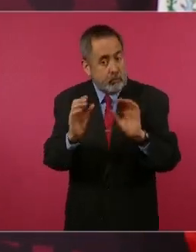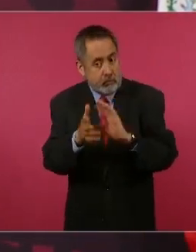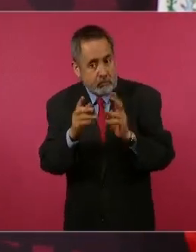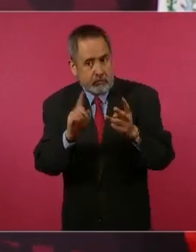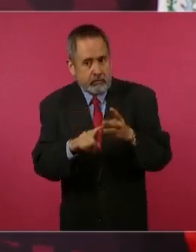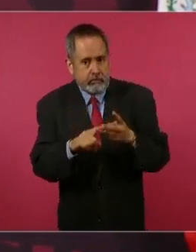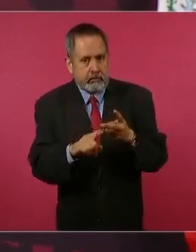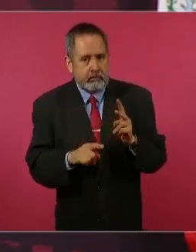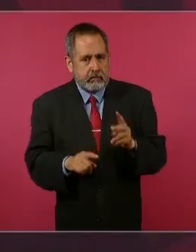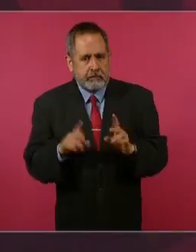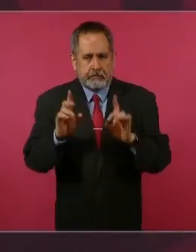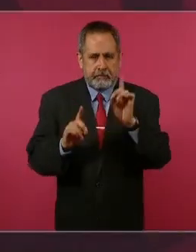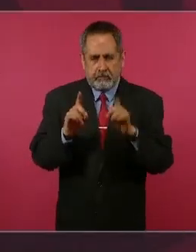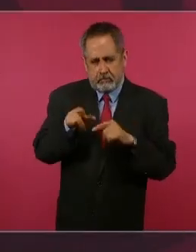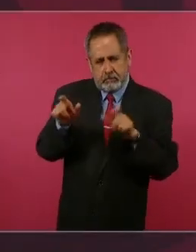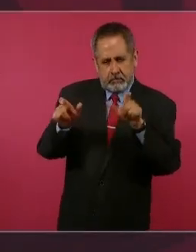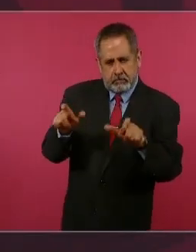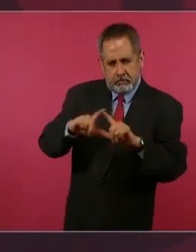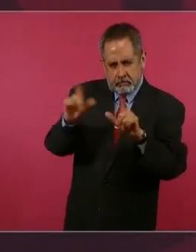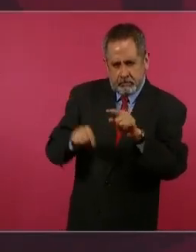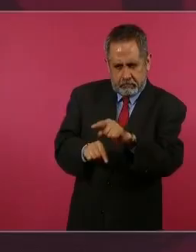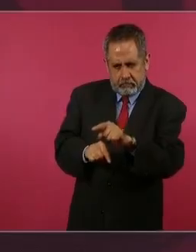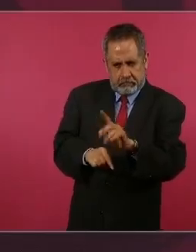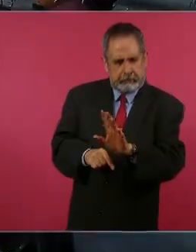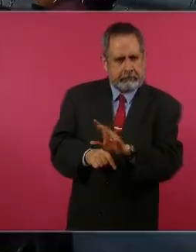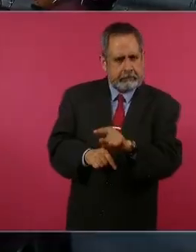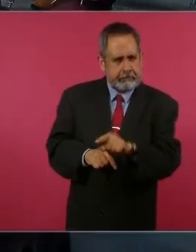tenemos la sospecha de la guardia cuando